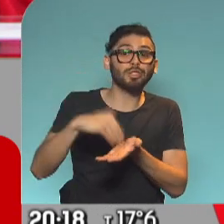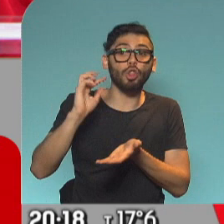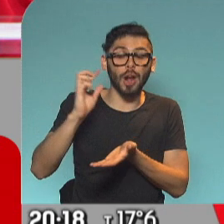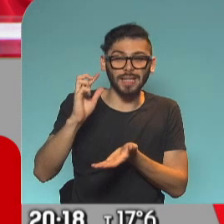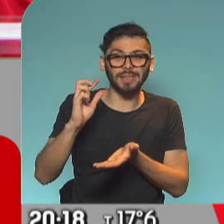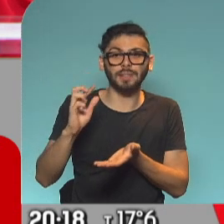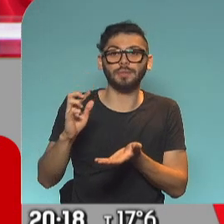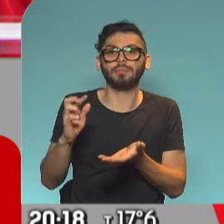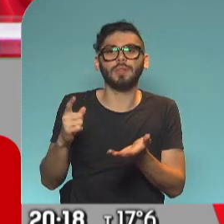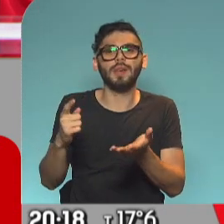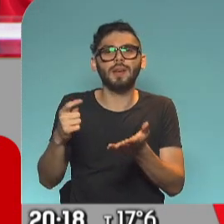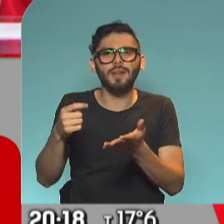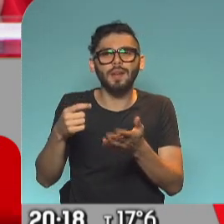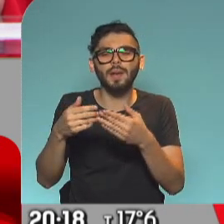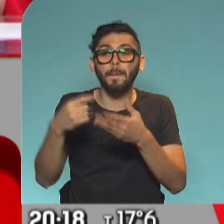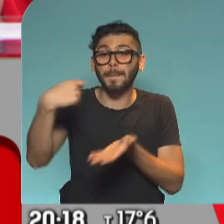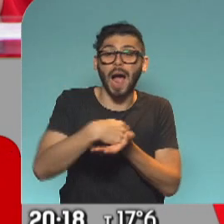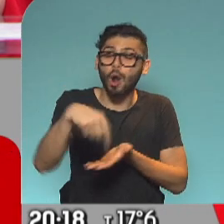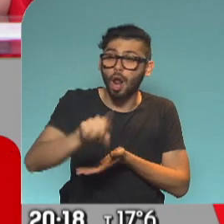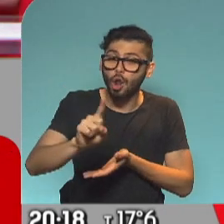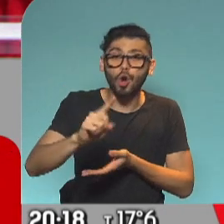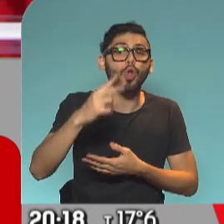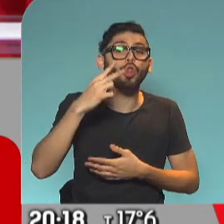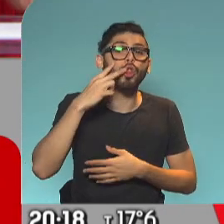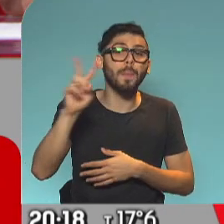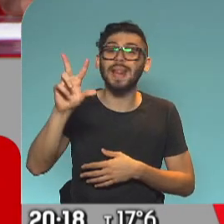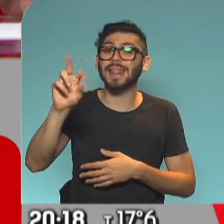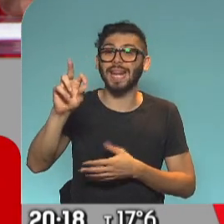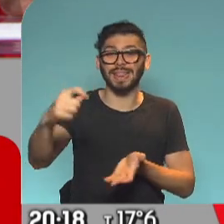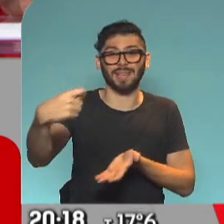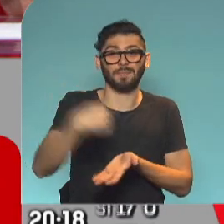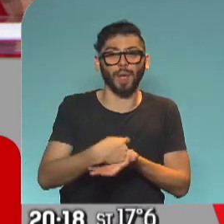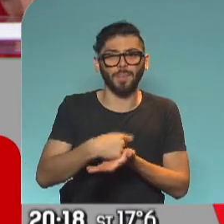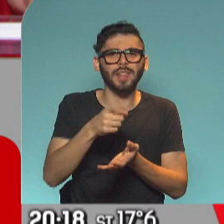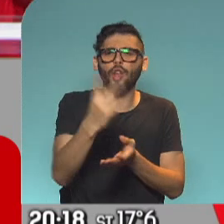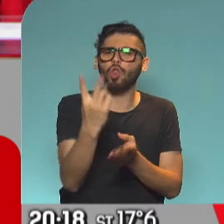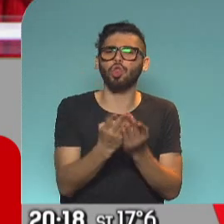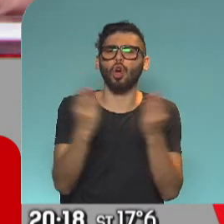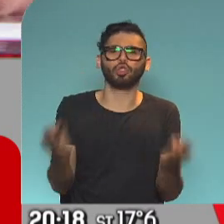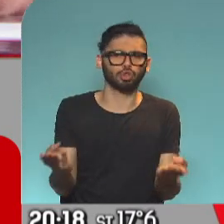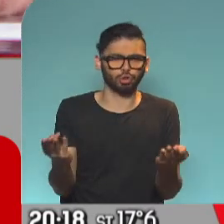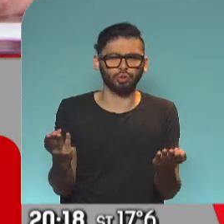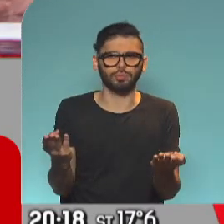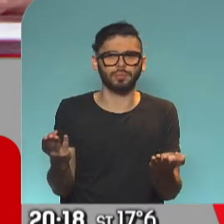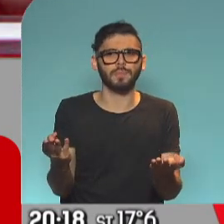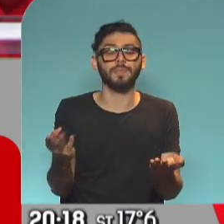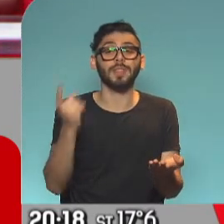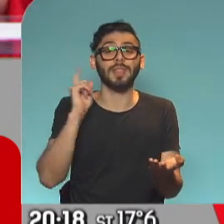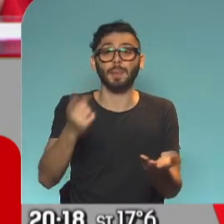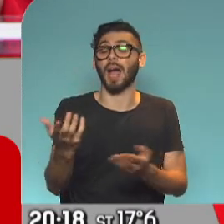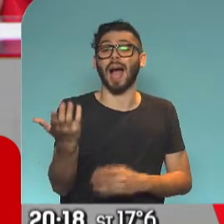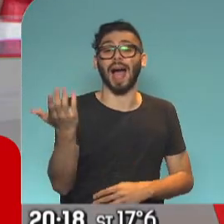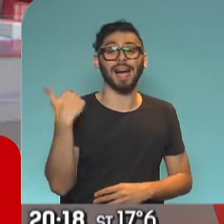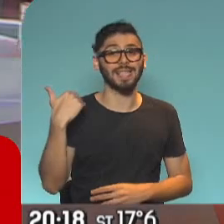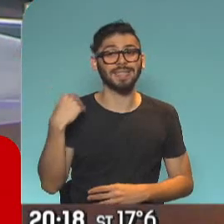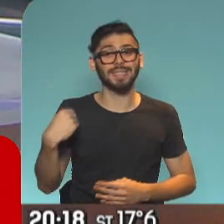pagar va a ser a partir del 2030. Estas son las dos principales medidas. También lo comentábamos ayer, lo volvemos